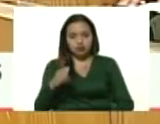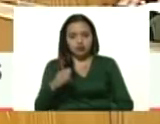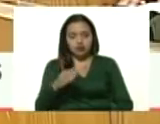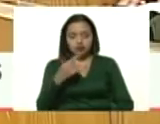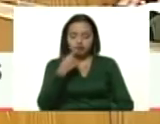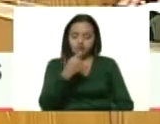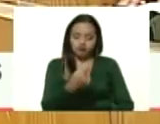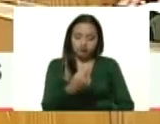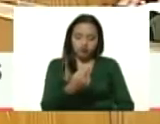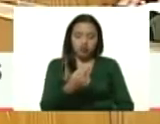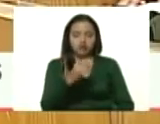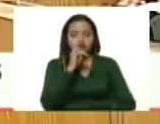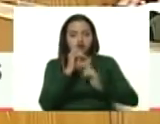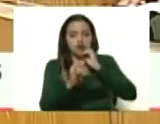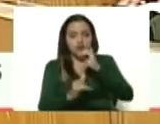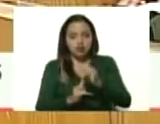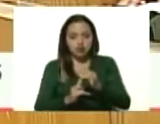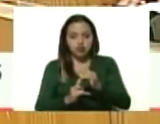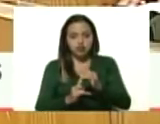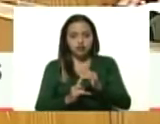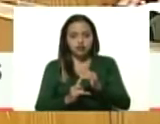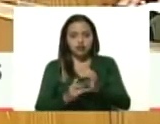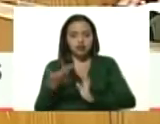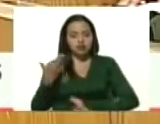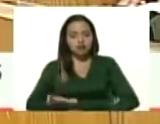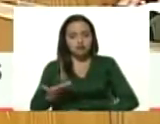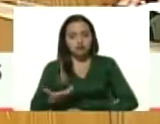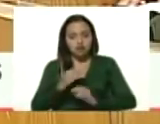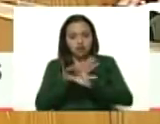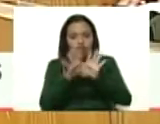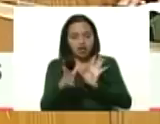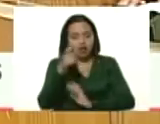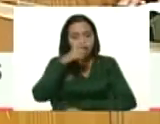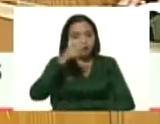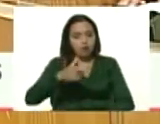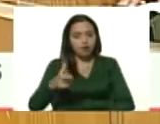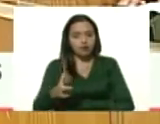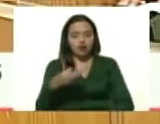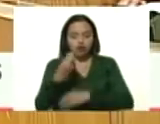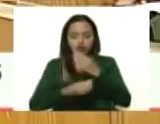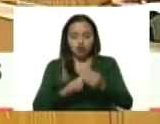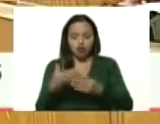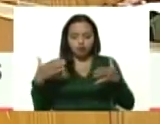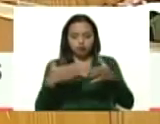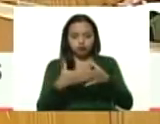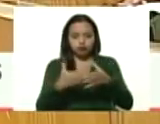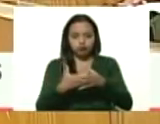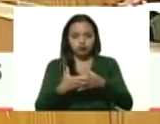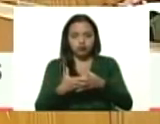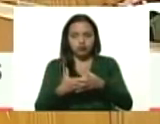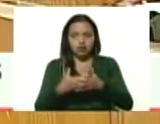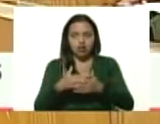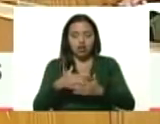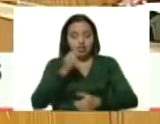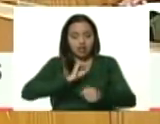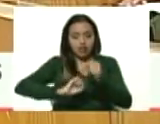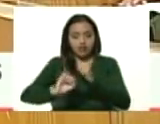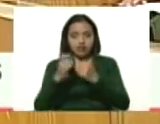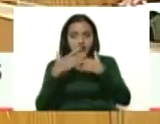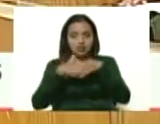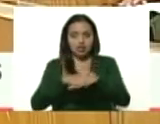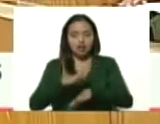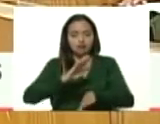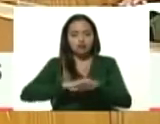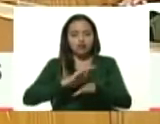la información, los conceptos a todo nuestro pueblo de cómo se conforma una unidad popular de defensa integral, porque